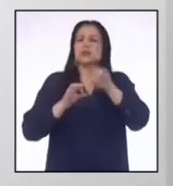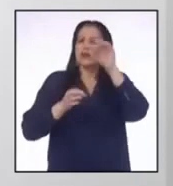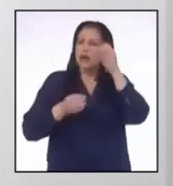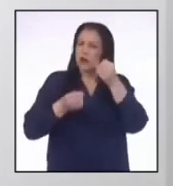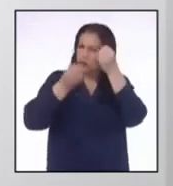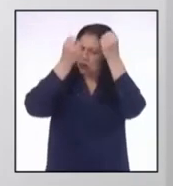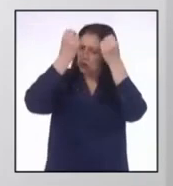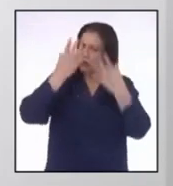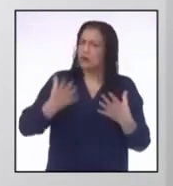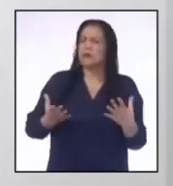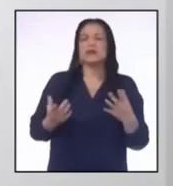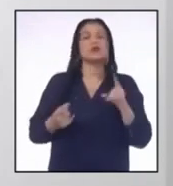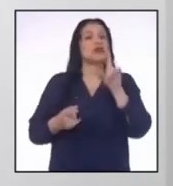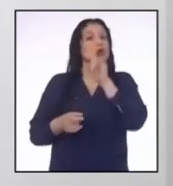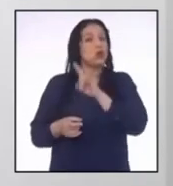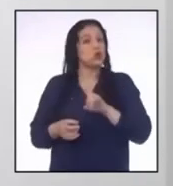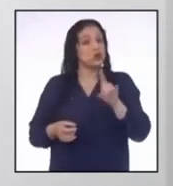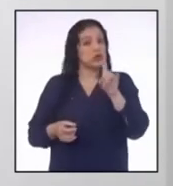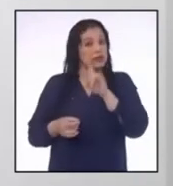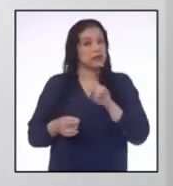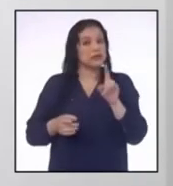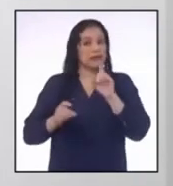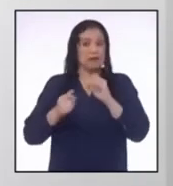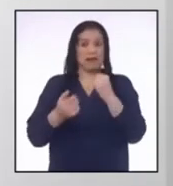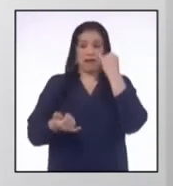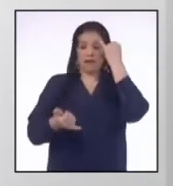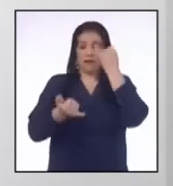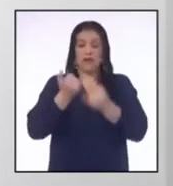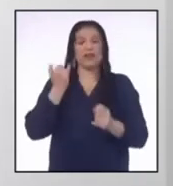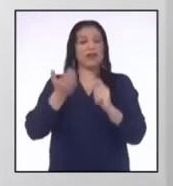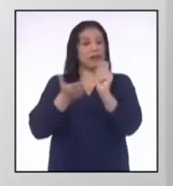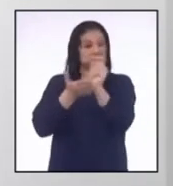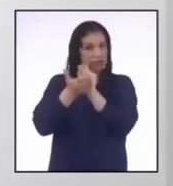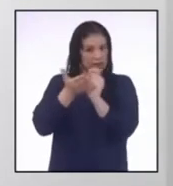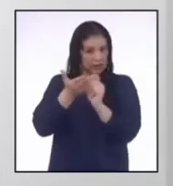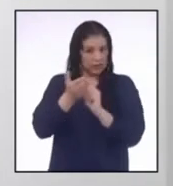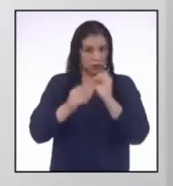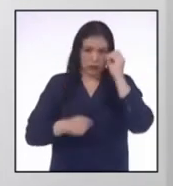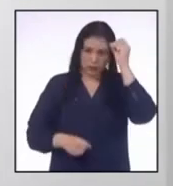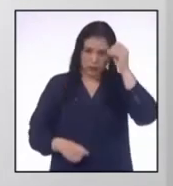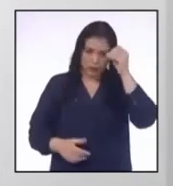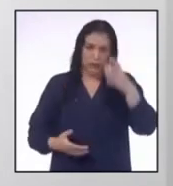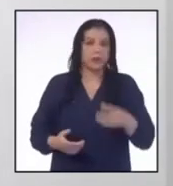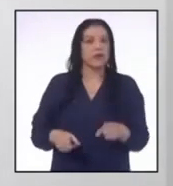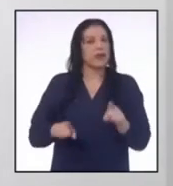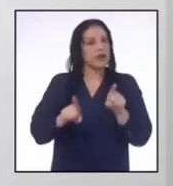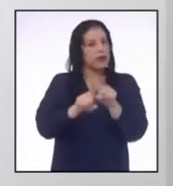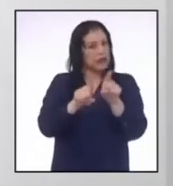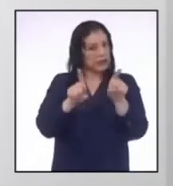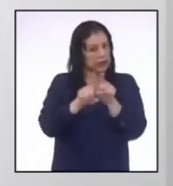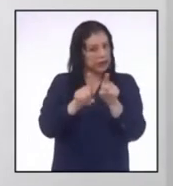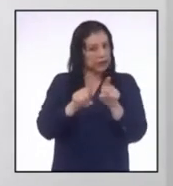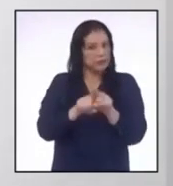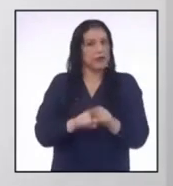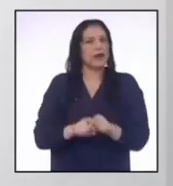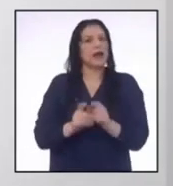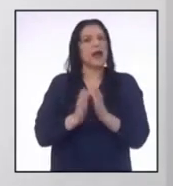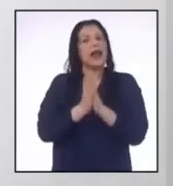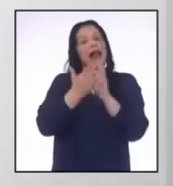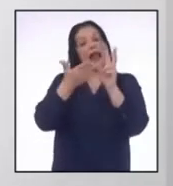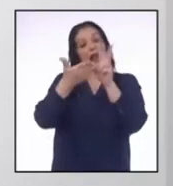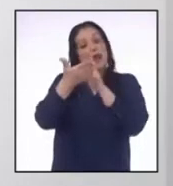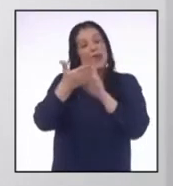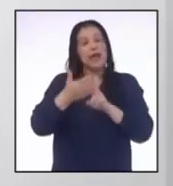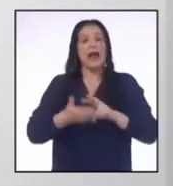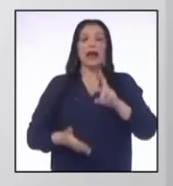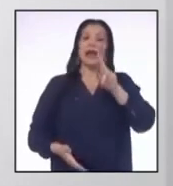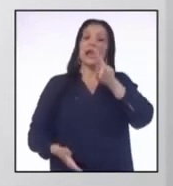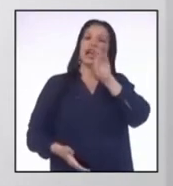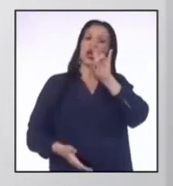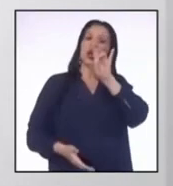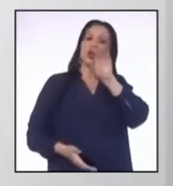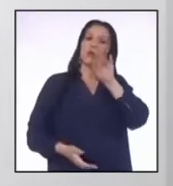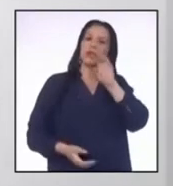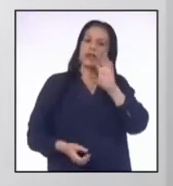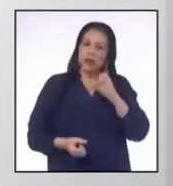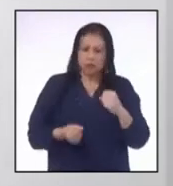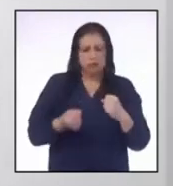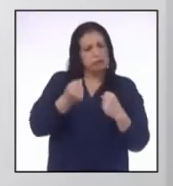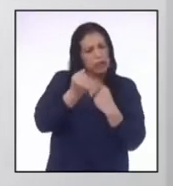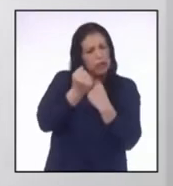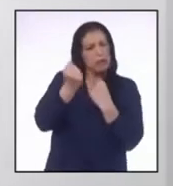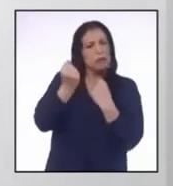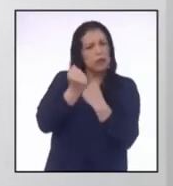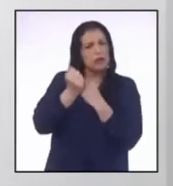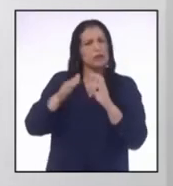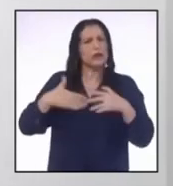información que utilizarán en la versión final de su texto. Asimismo, lean la rúbrica y apóyense con